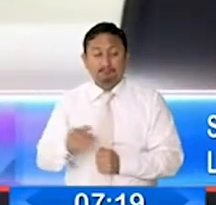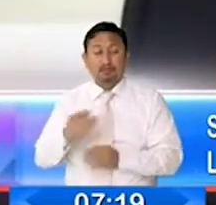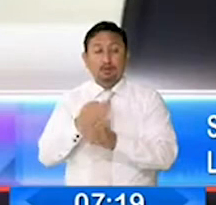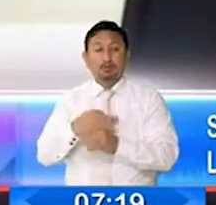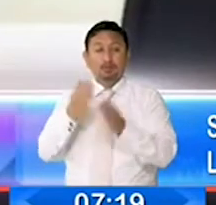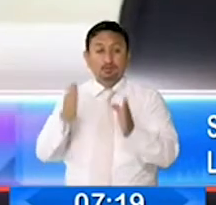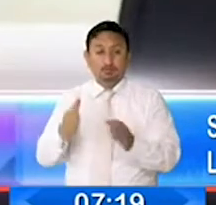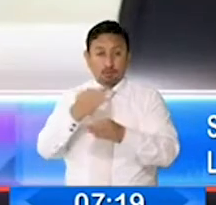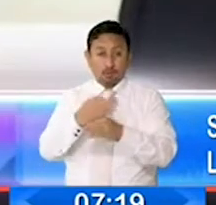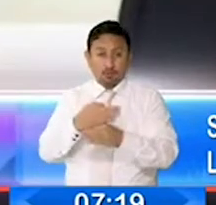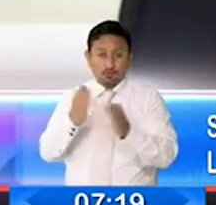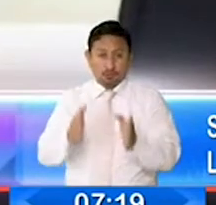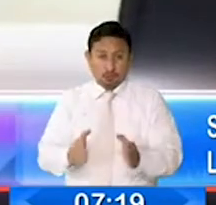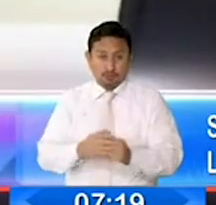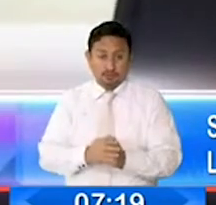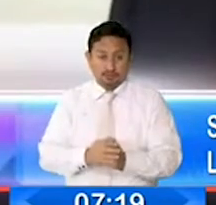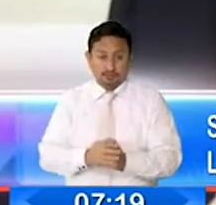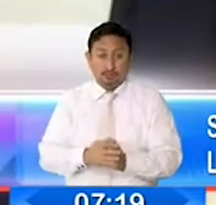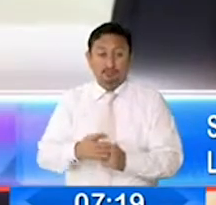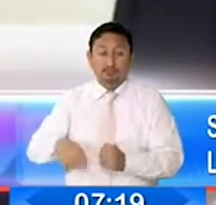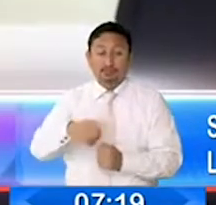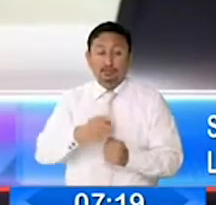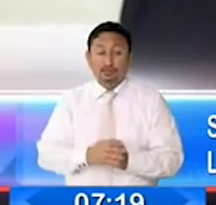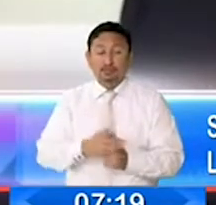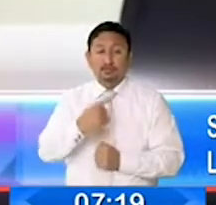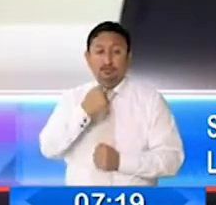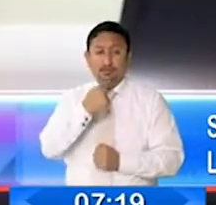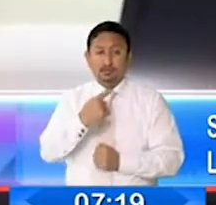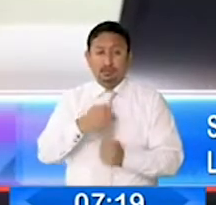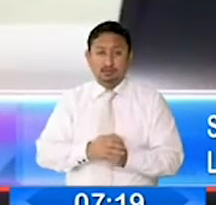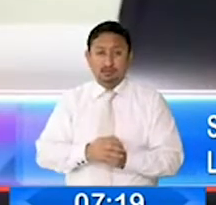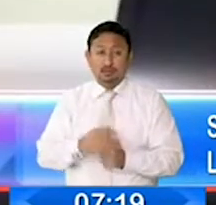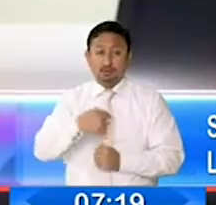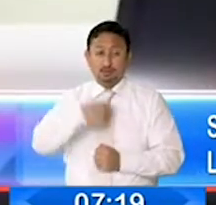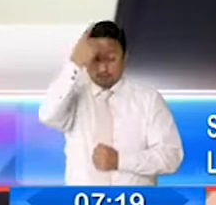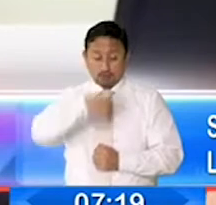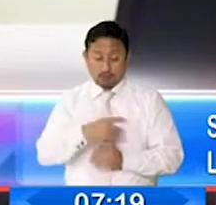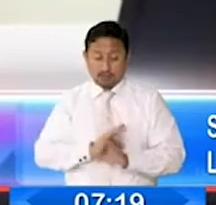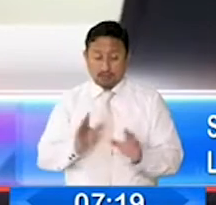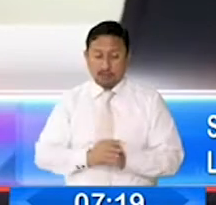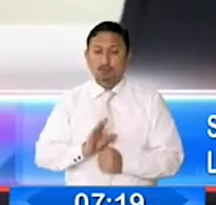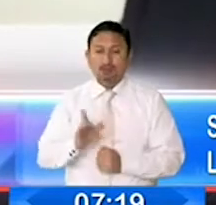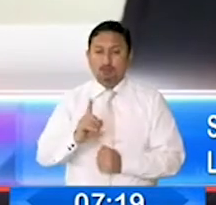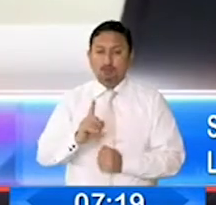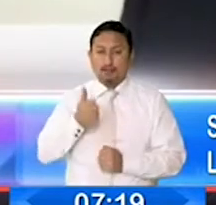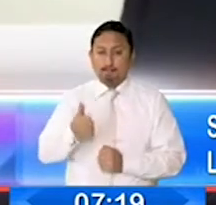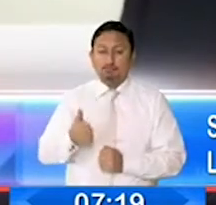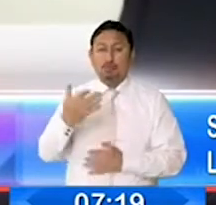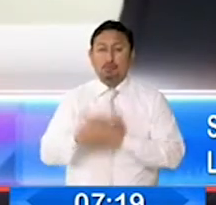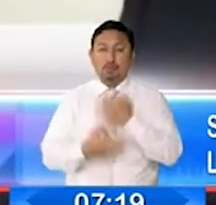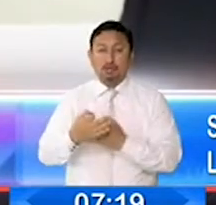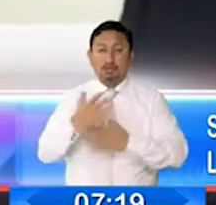función judicial que existir un falso espíritu de cuerpo, sino que los propios jueces tenemos